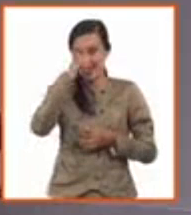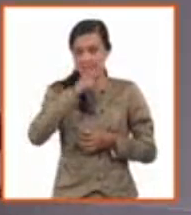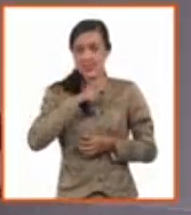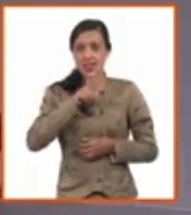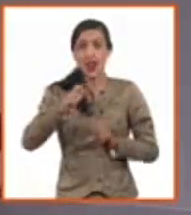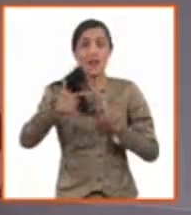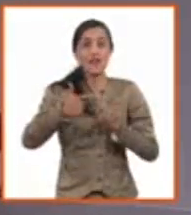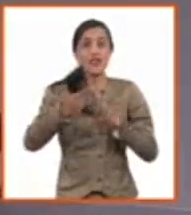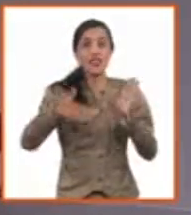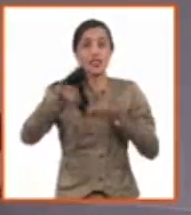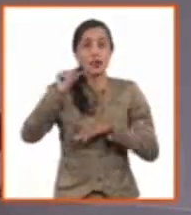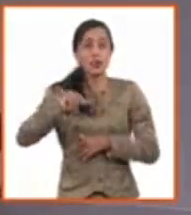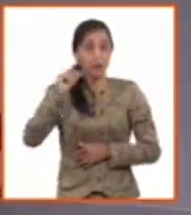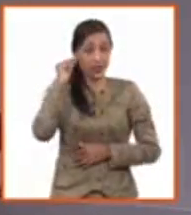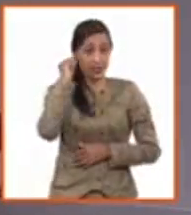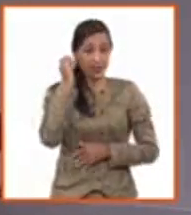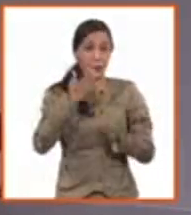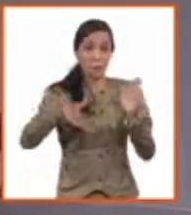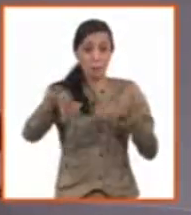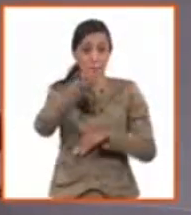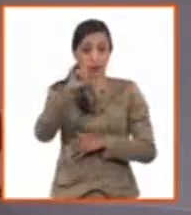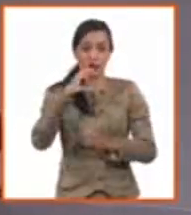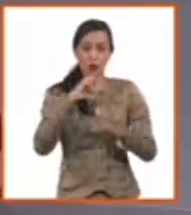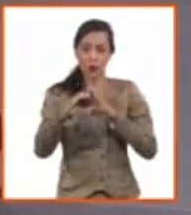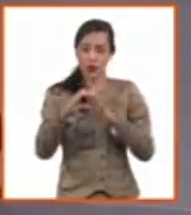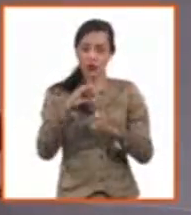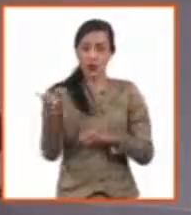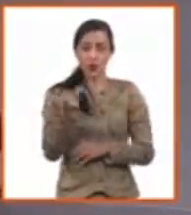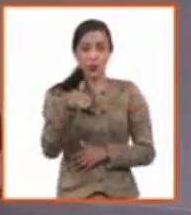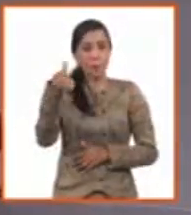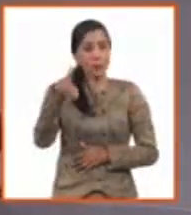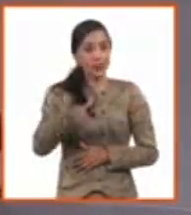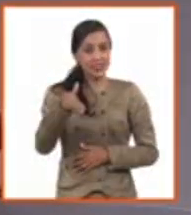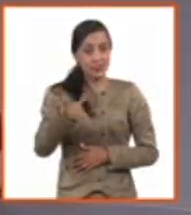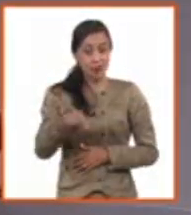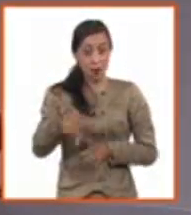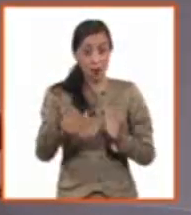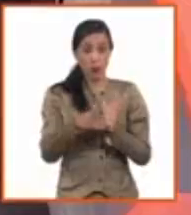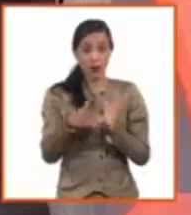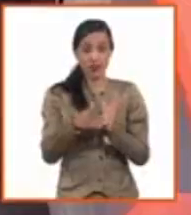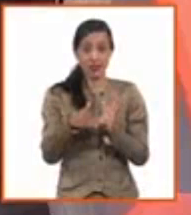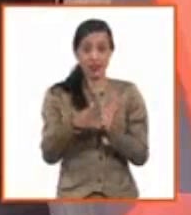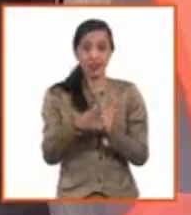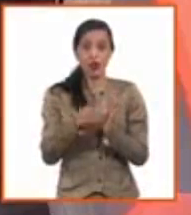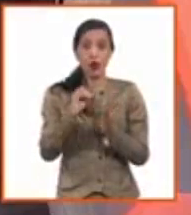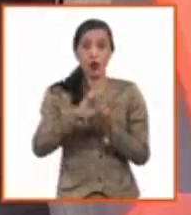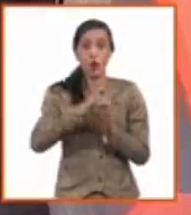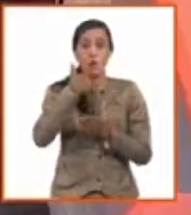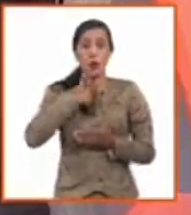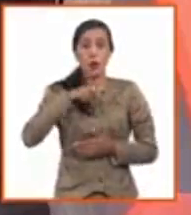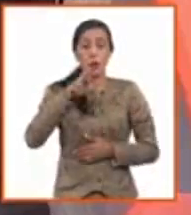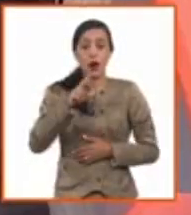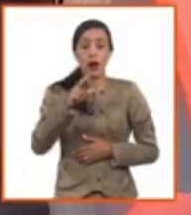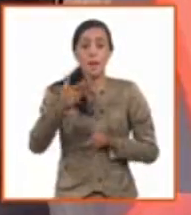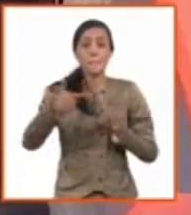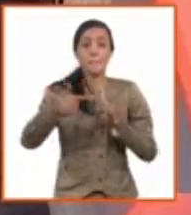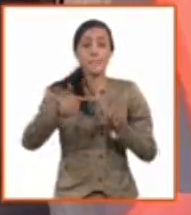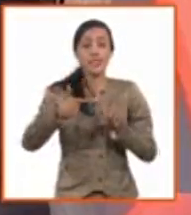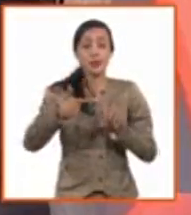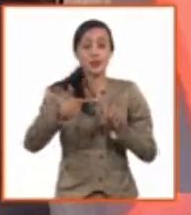viceministro del ministerio de comunicaciones también me acompaña esta tarde el doctor omar correa madrigal